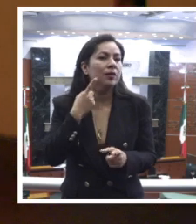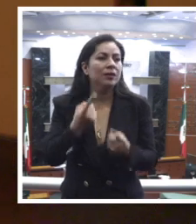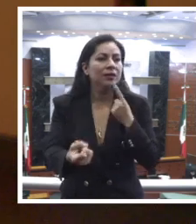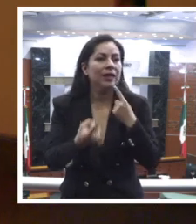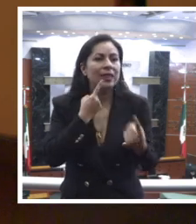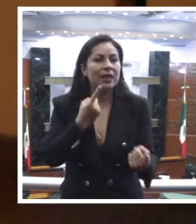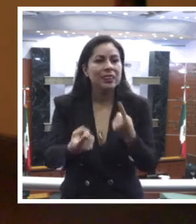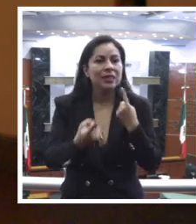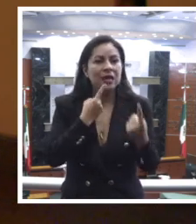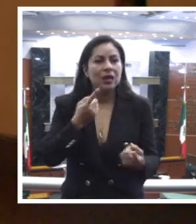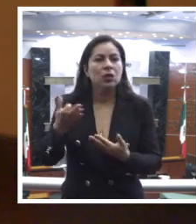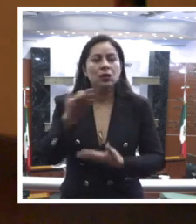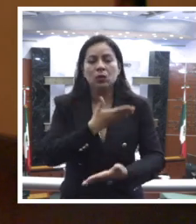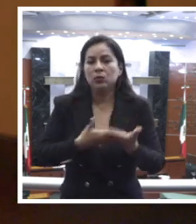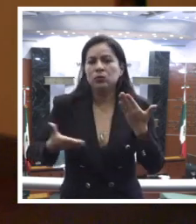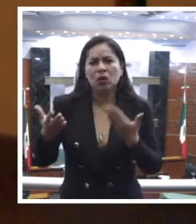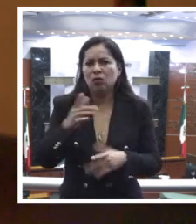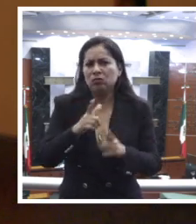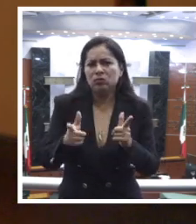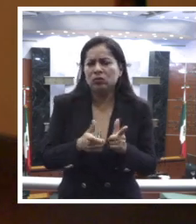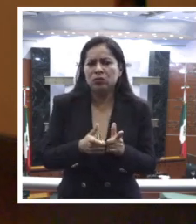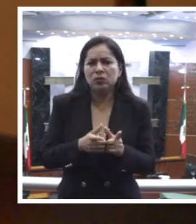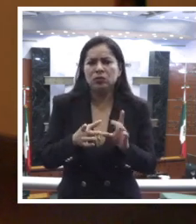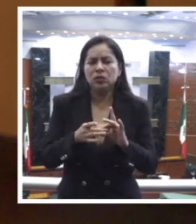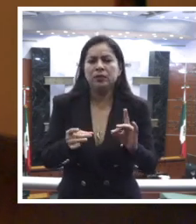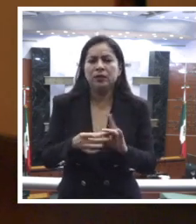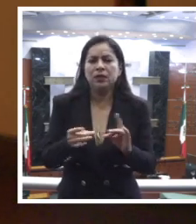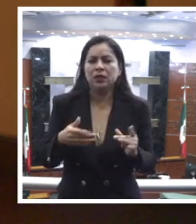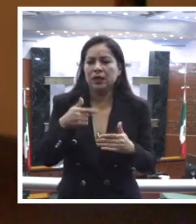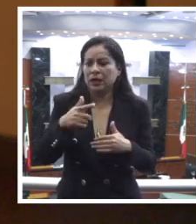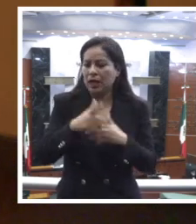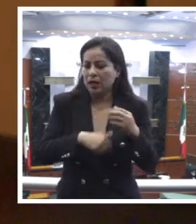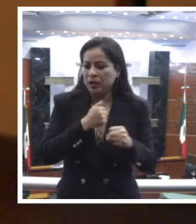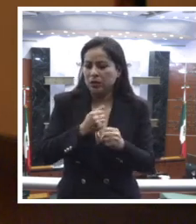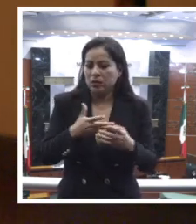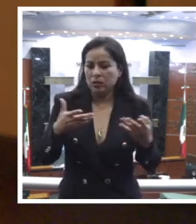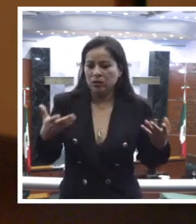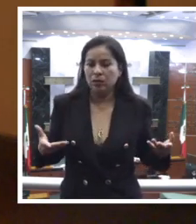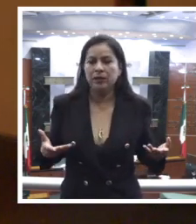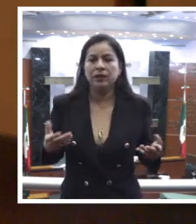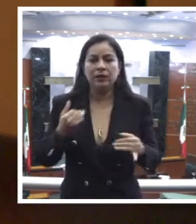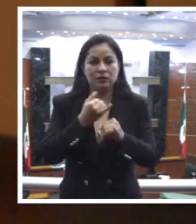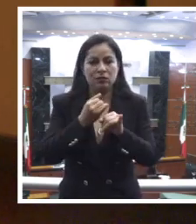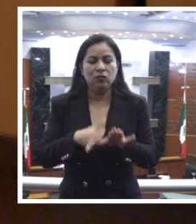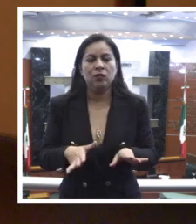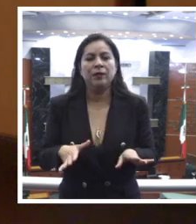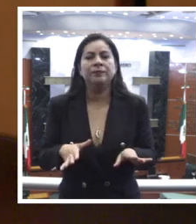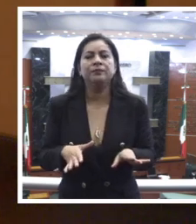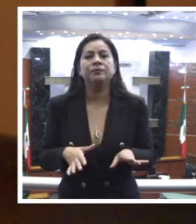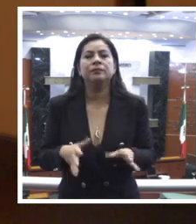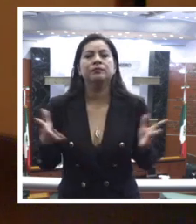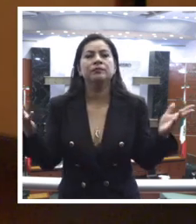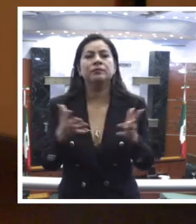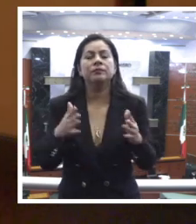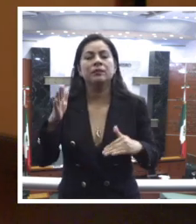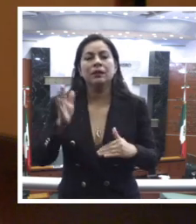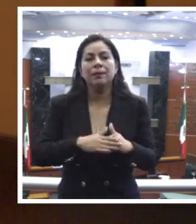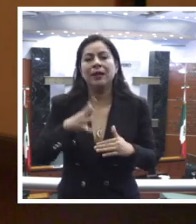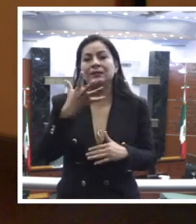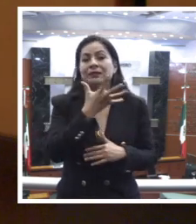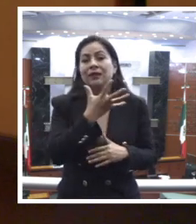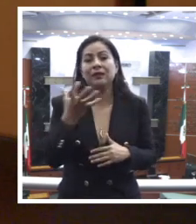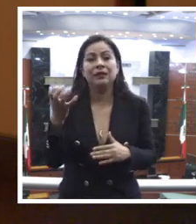diálogo con todos los sectores. Yo aquí di cuenta que en este año que se informa, se hicieron más de